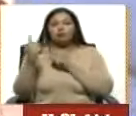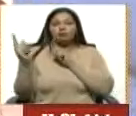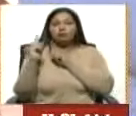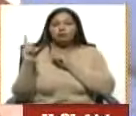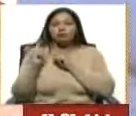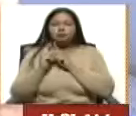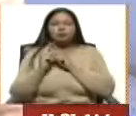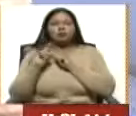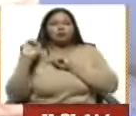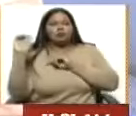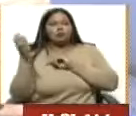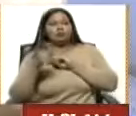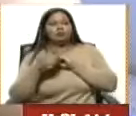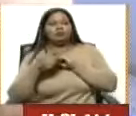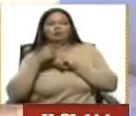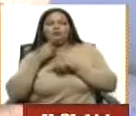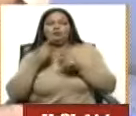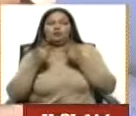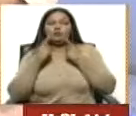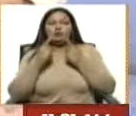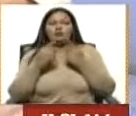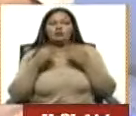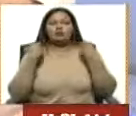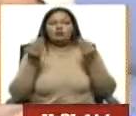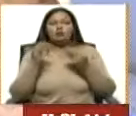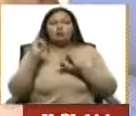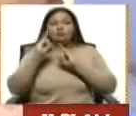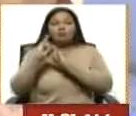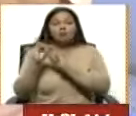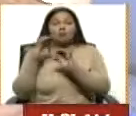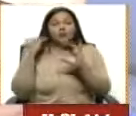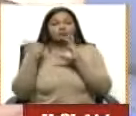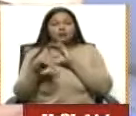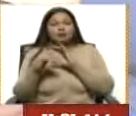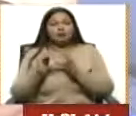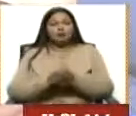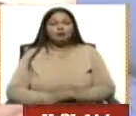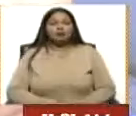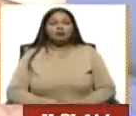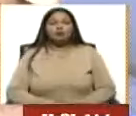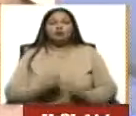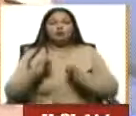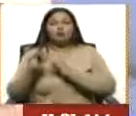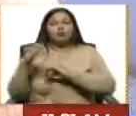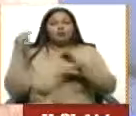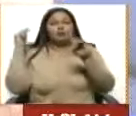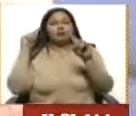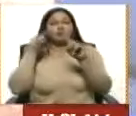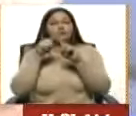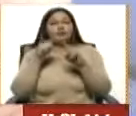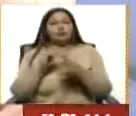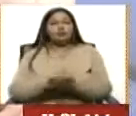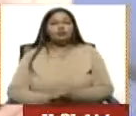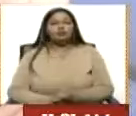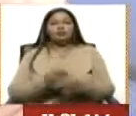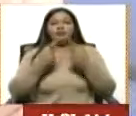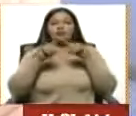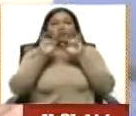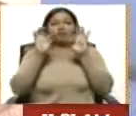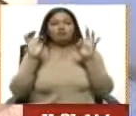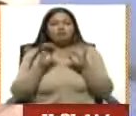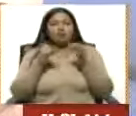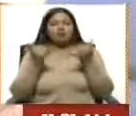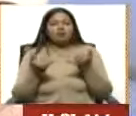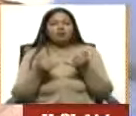los peloteros a los peloteros, los periodistas a los periodistas, con un mismo mensaje, con un mismo objetivo, pero diferente discurso, pero con diferentes formas,